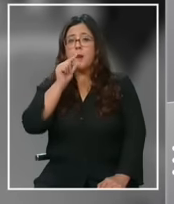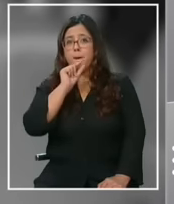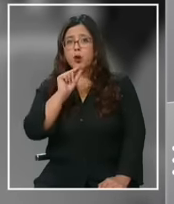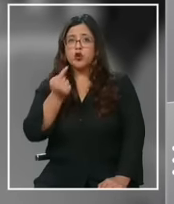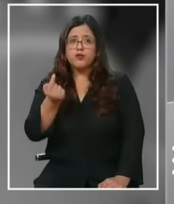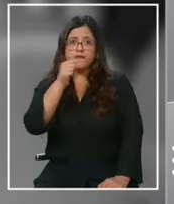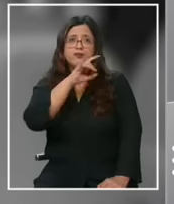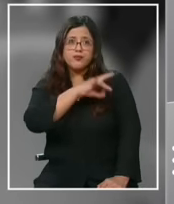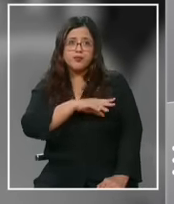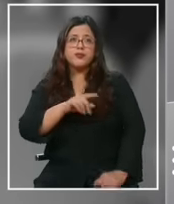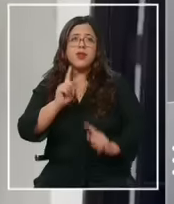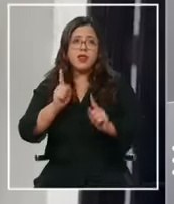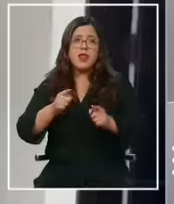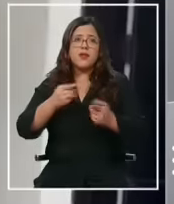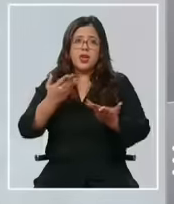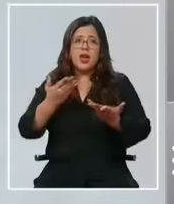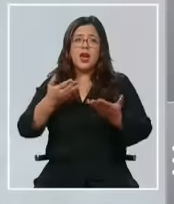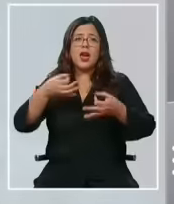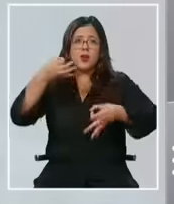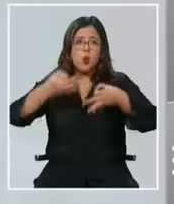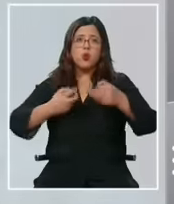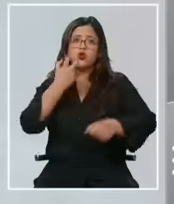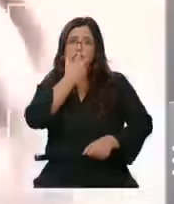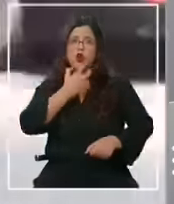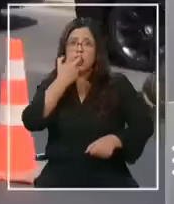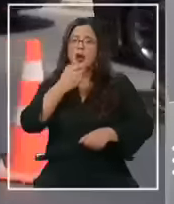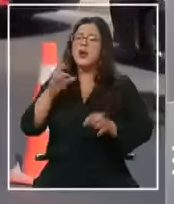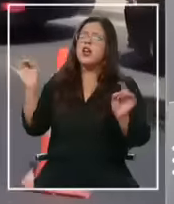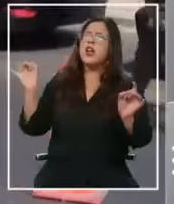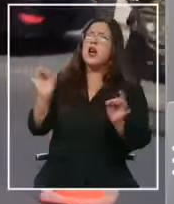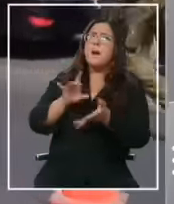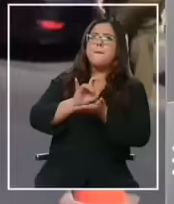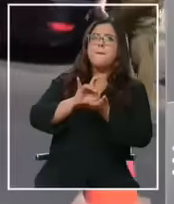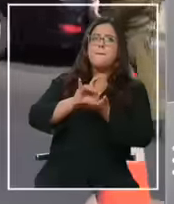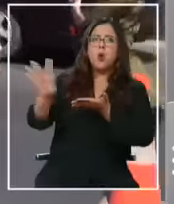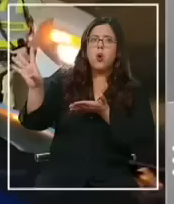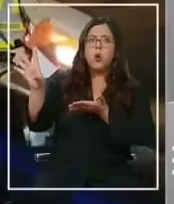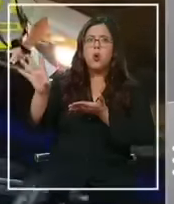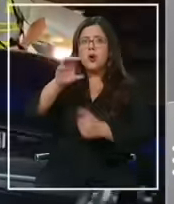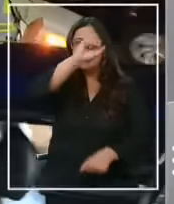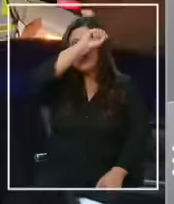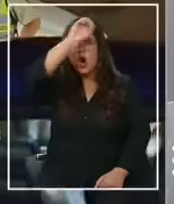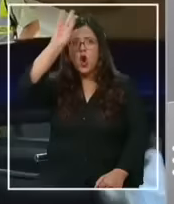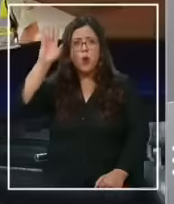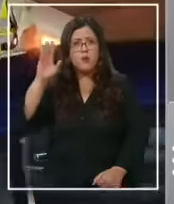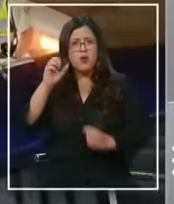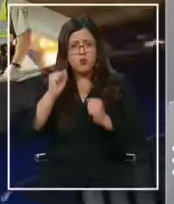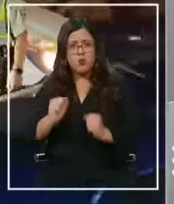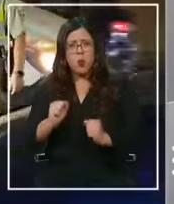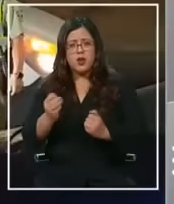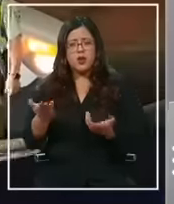tener que enfrentar el juicio oral. Y está descartada la posibilidad de una expulsión por parte de Colombia, ¿cierto?